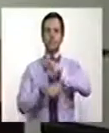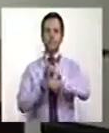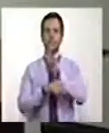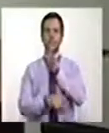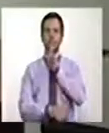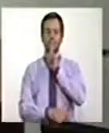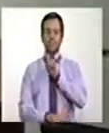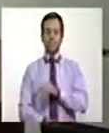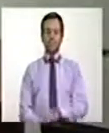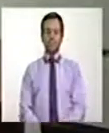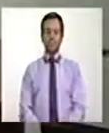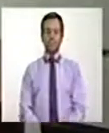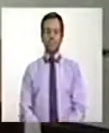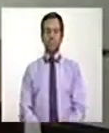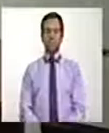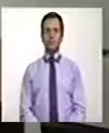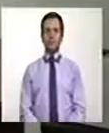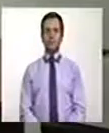Silencio.